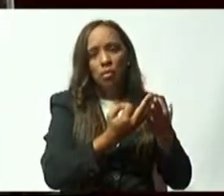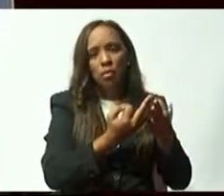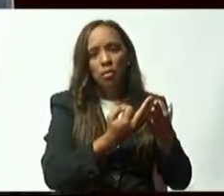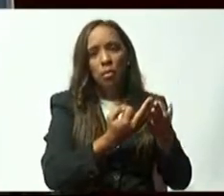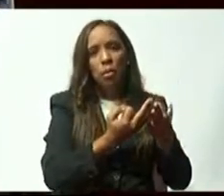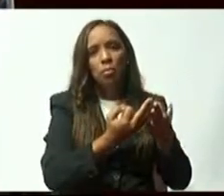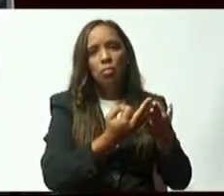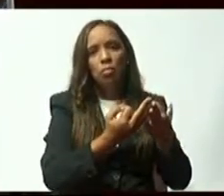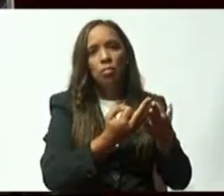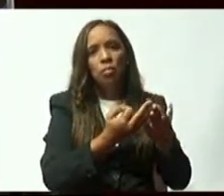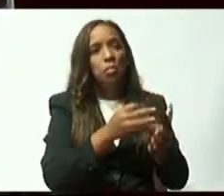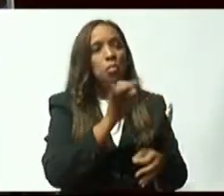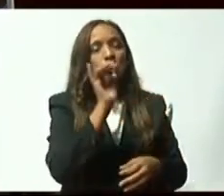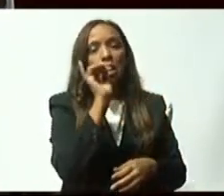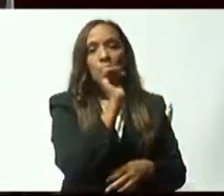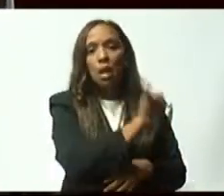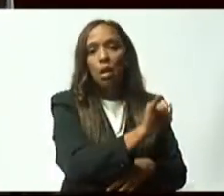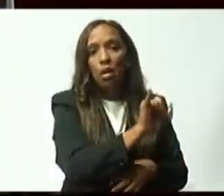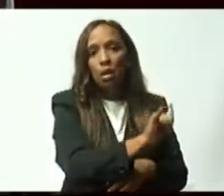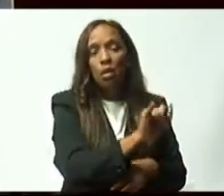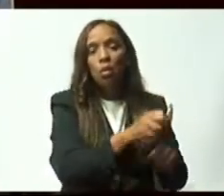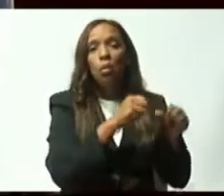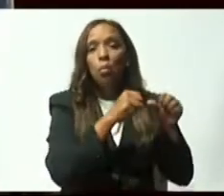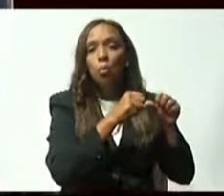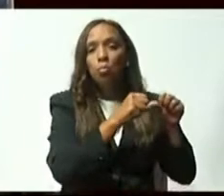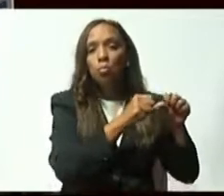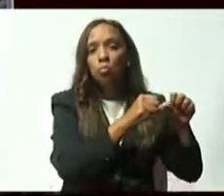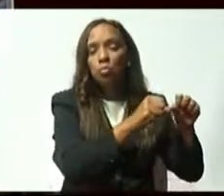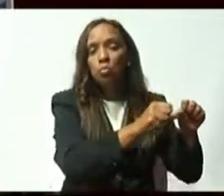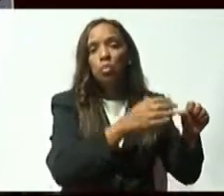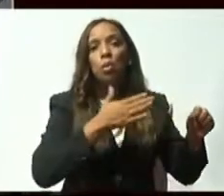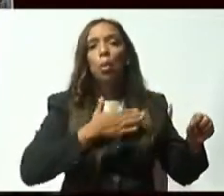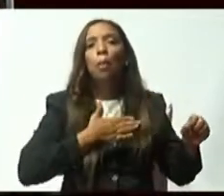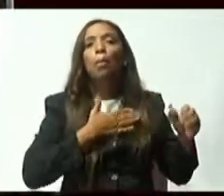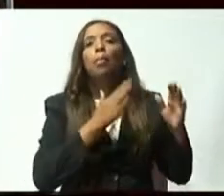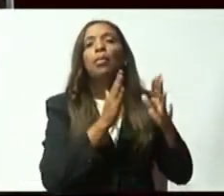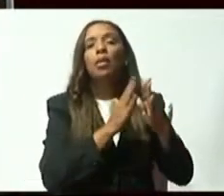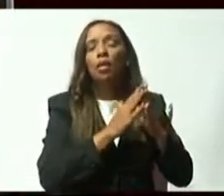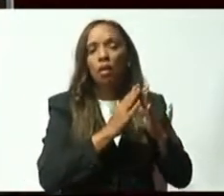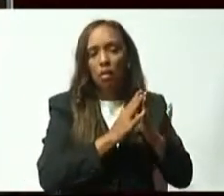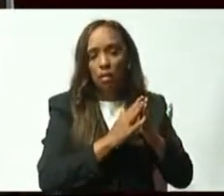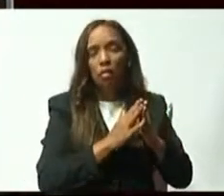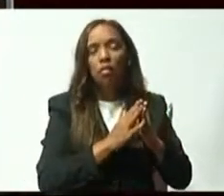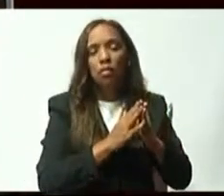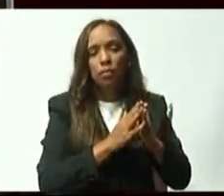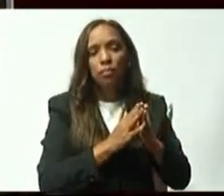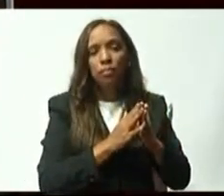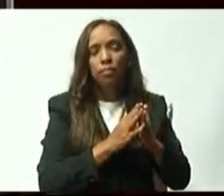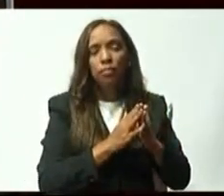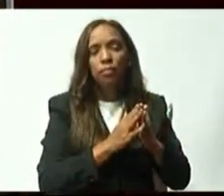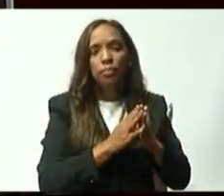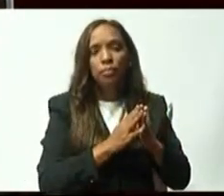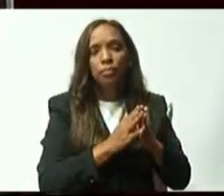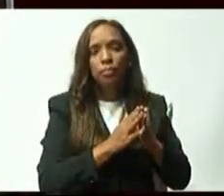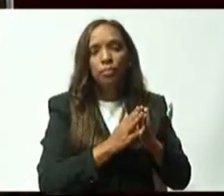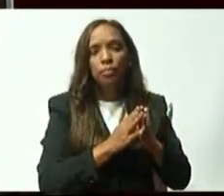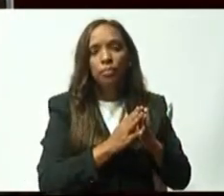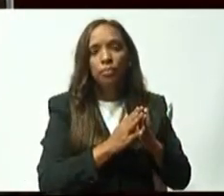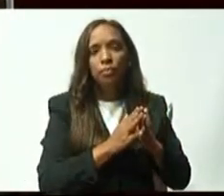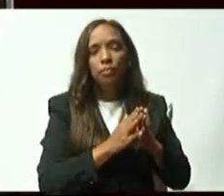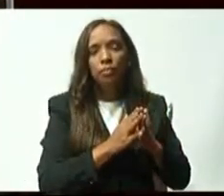En toda mi vida no he acumulado riqueza, nunca he estado en